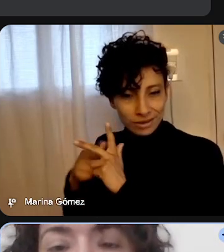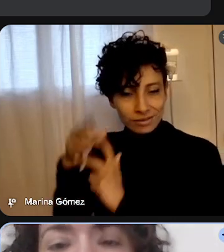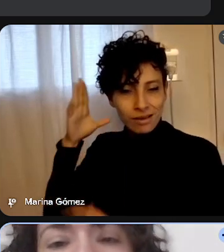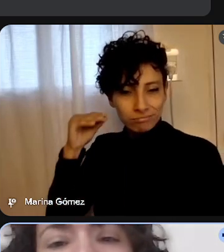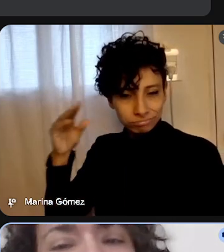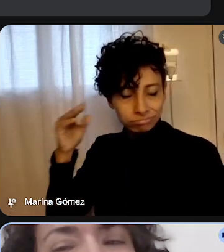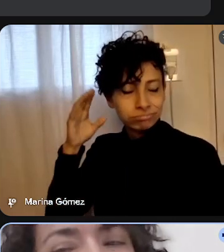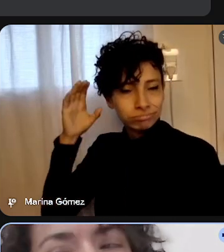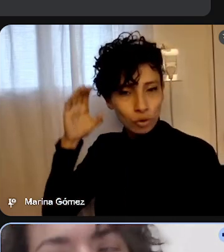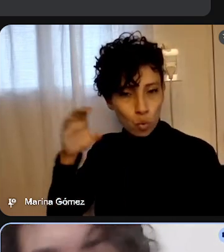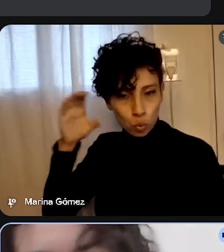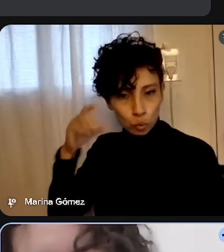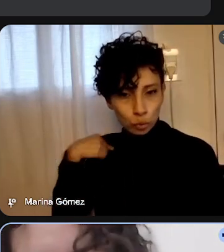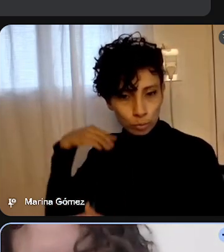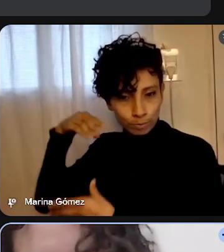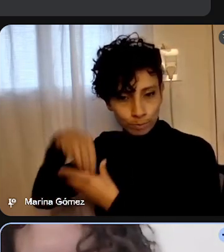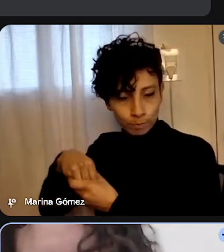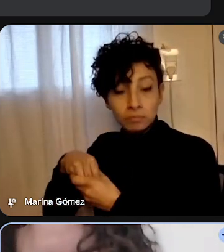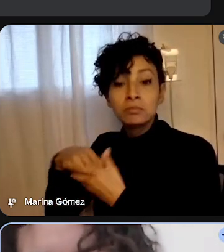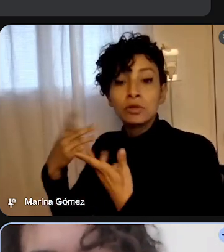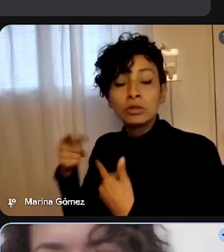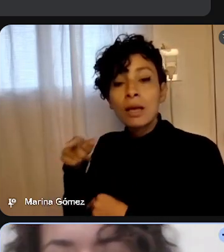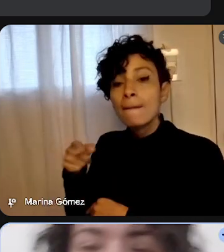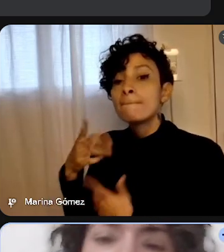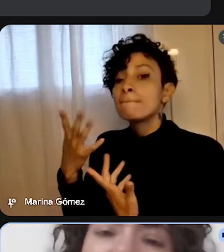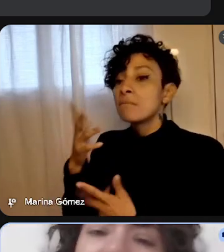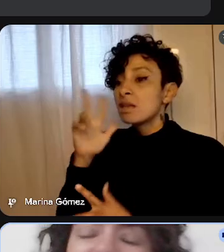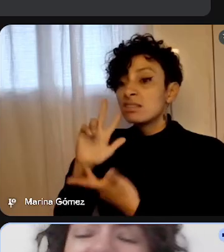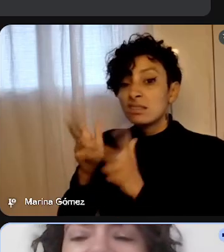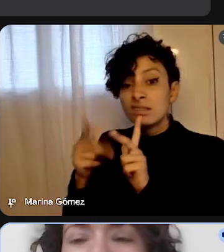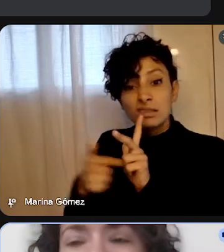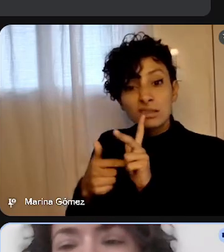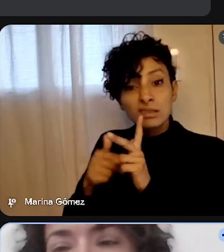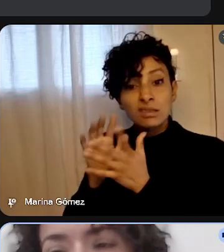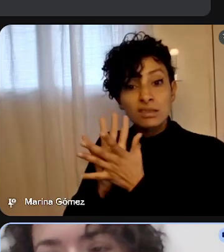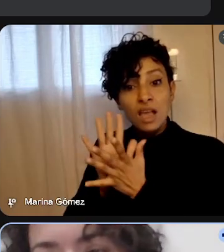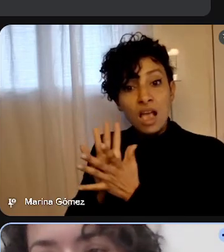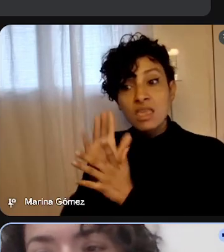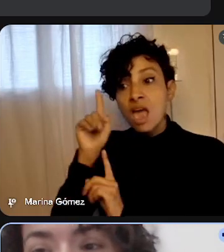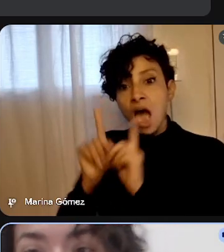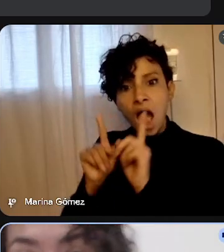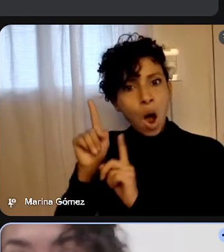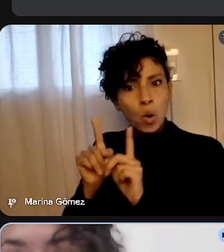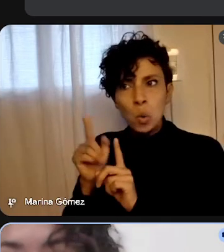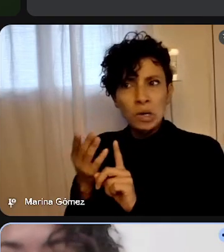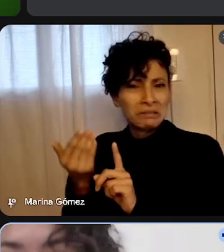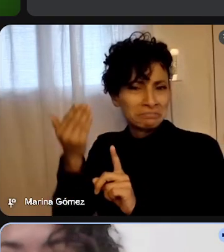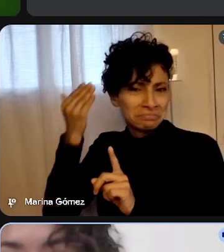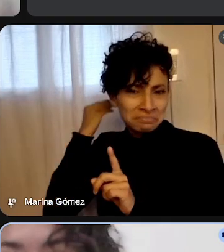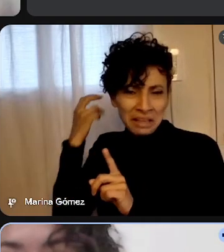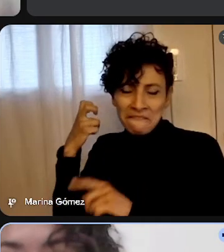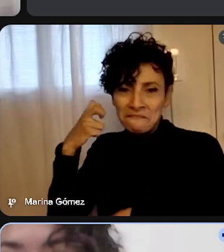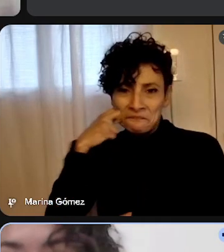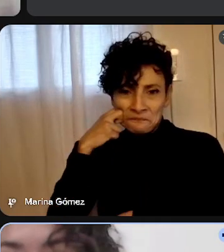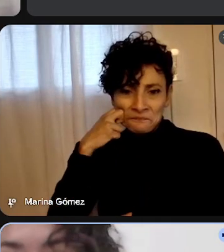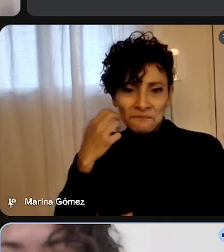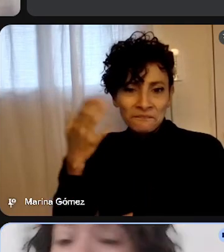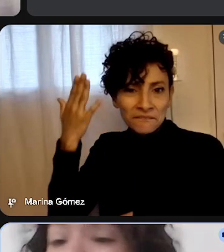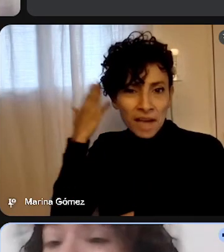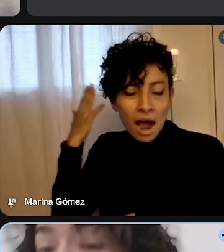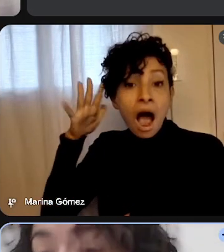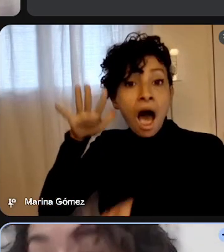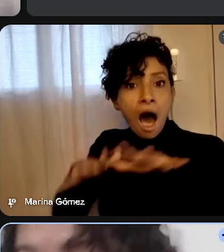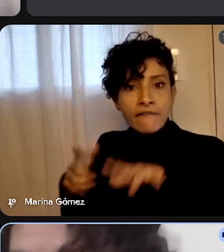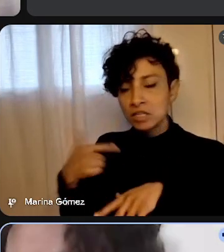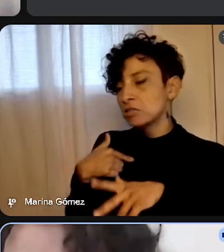señas por ahí ya están en desuso, o que son de determinadas generaciones o lugares que por ahí uno las sigue